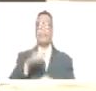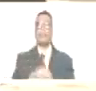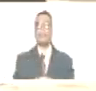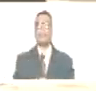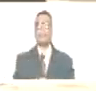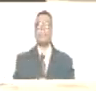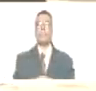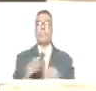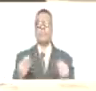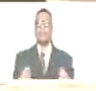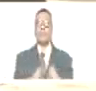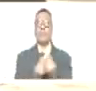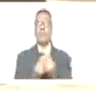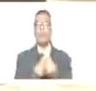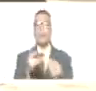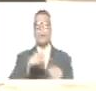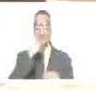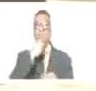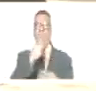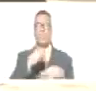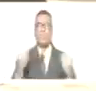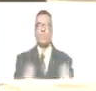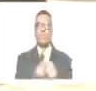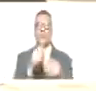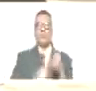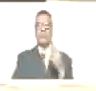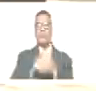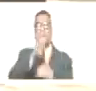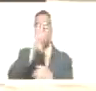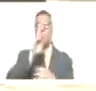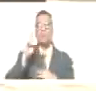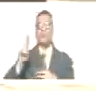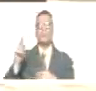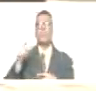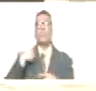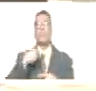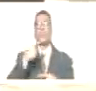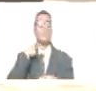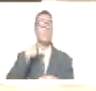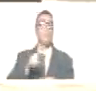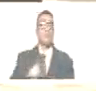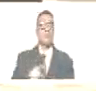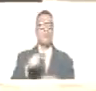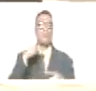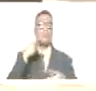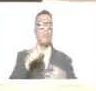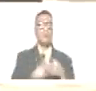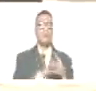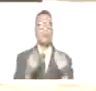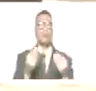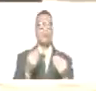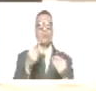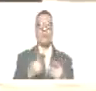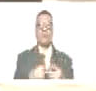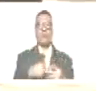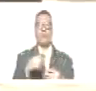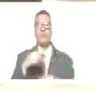los partidos que gobernaron durante la Cuarta República. Eso no se pierde, pues se pierde con eso, botan el pelo,